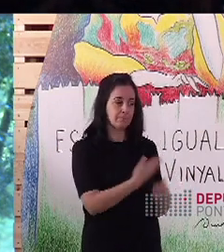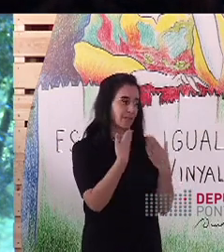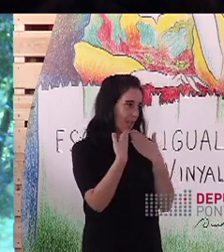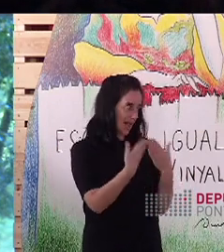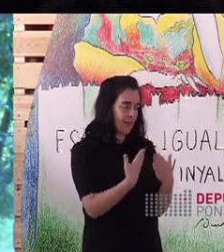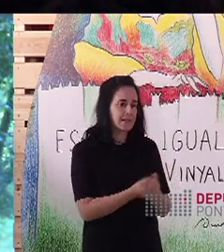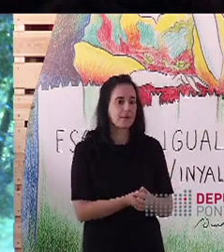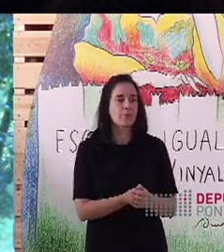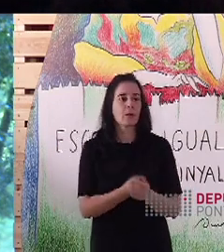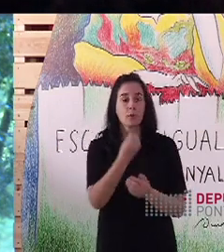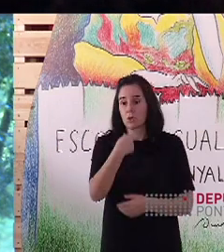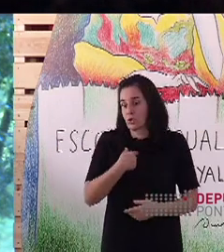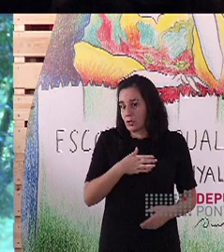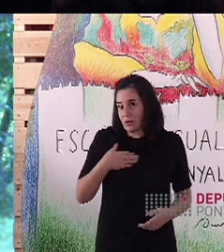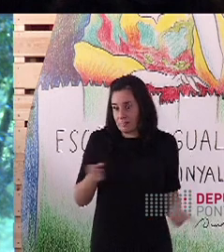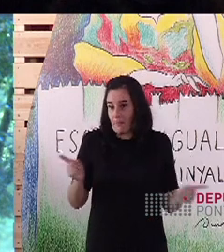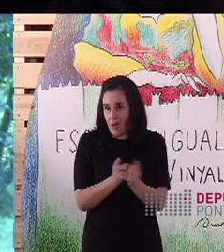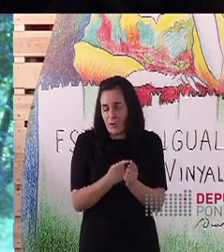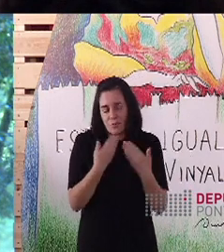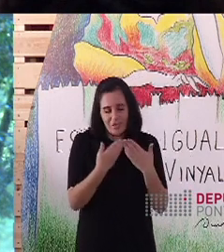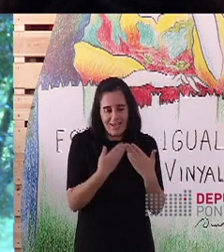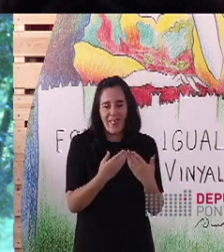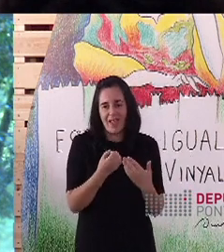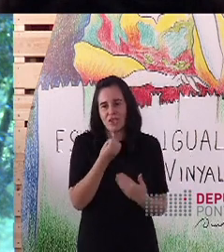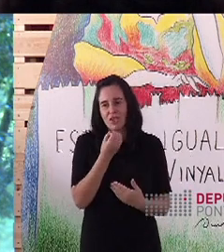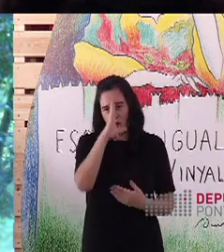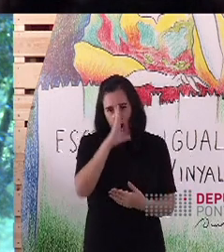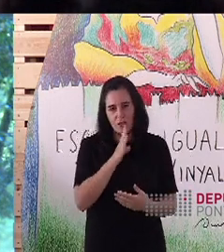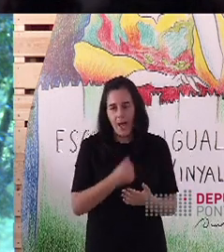Gracias. Vou ser moi breve. Moitas gracias, Rosa.